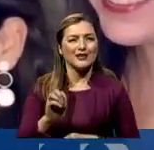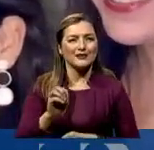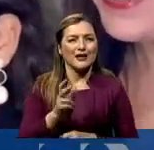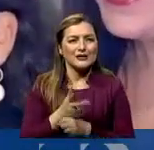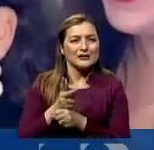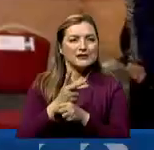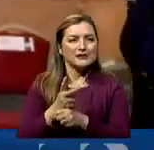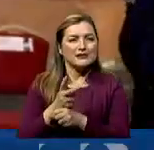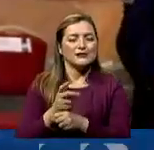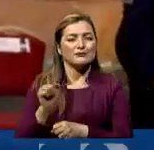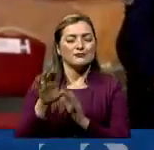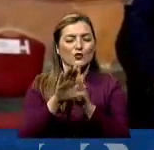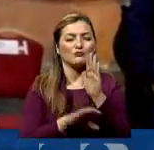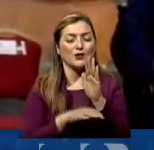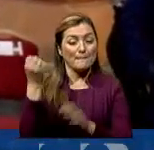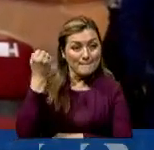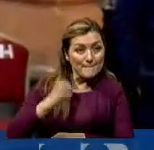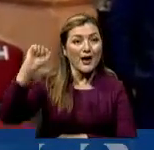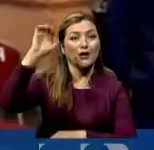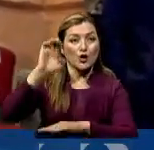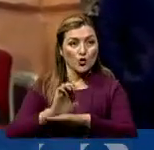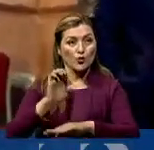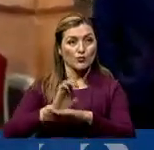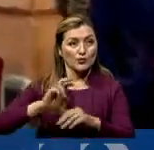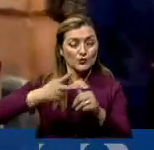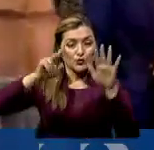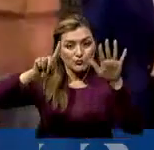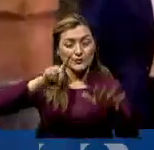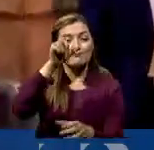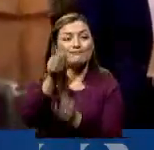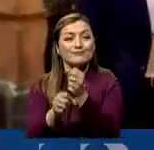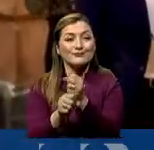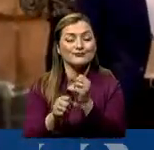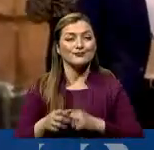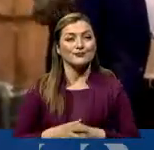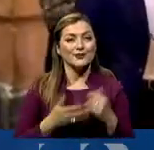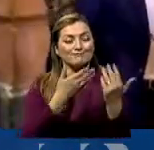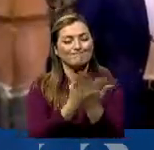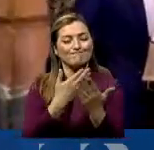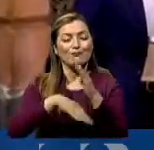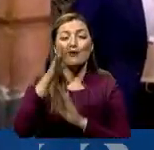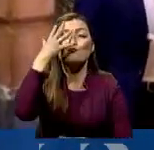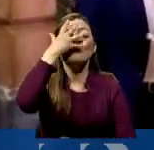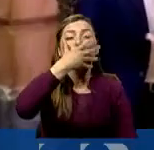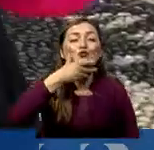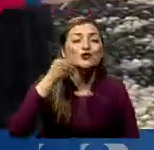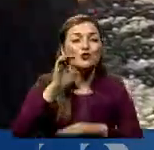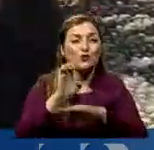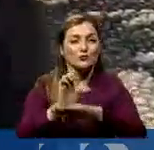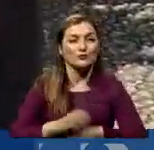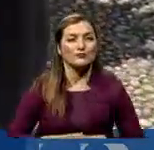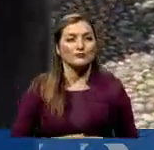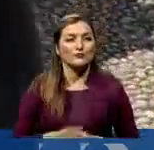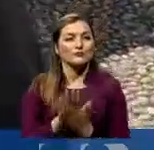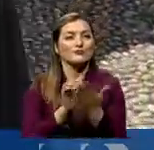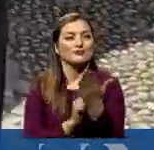contenido, filmmakers que van a estar viajando por el país en este segundo semestre del año y presentando lo más lindo de nuestro país. El proyecto